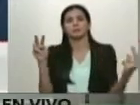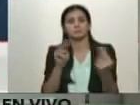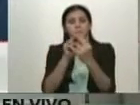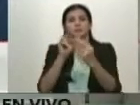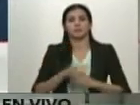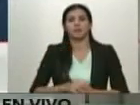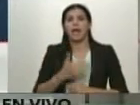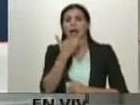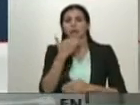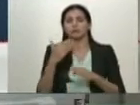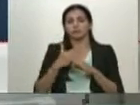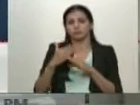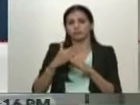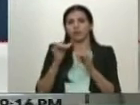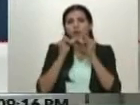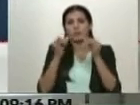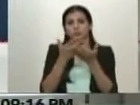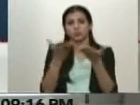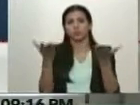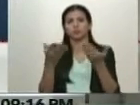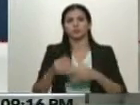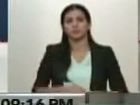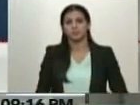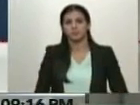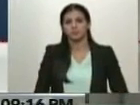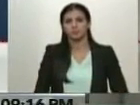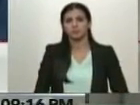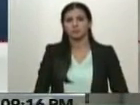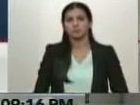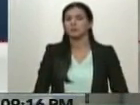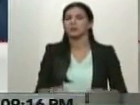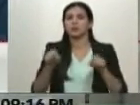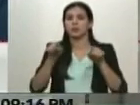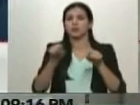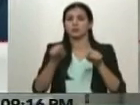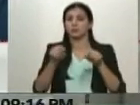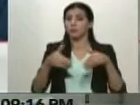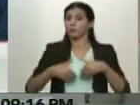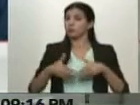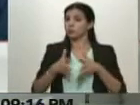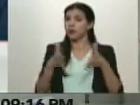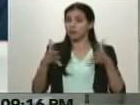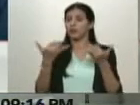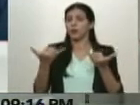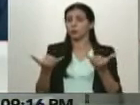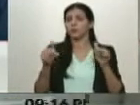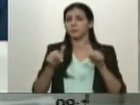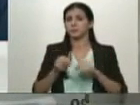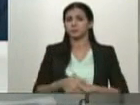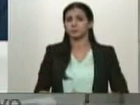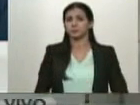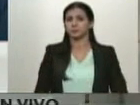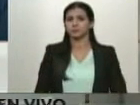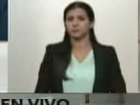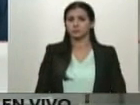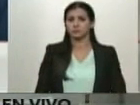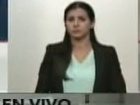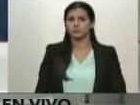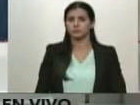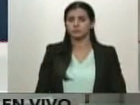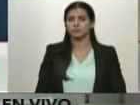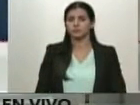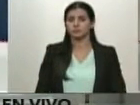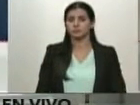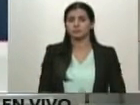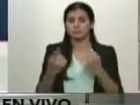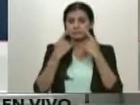quería compartir con ustedes. Estamos haciendo un gran esfuerzo para